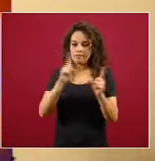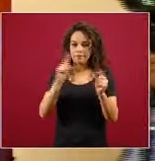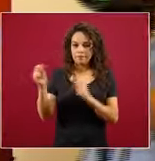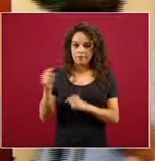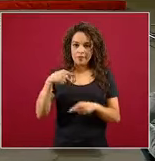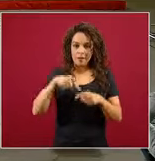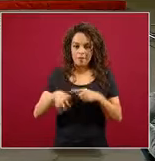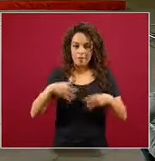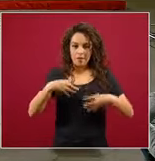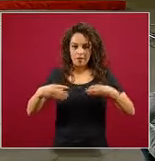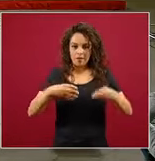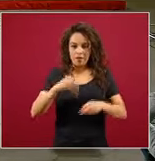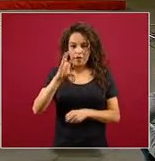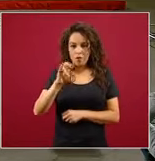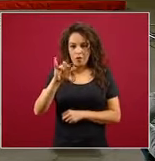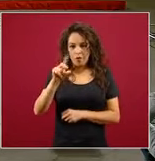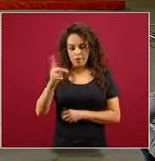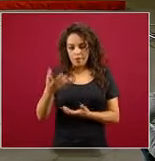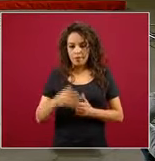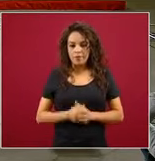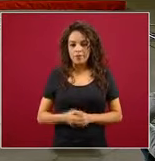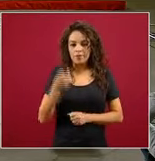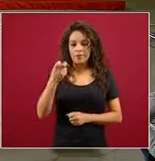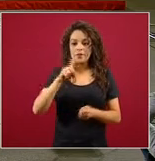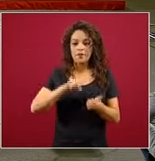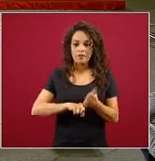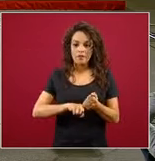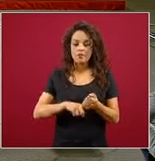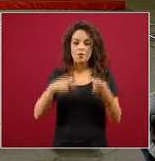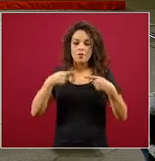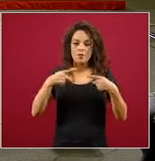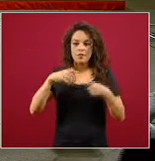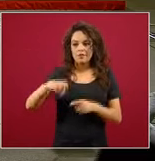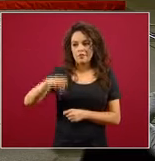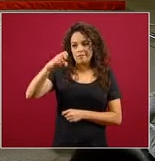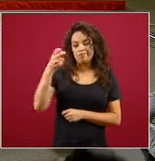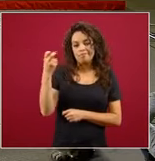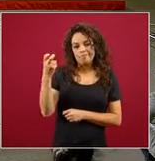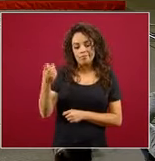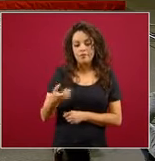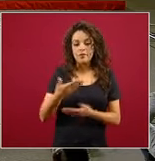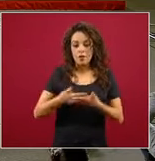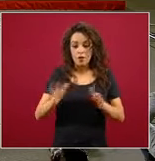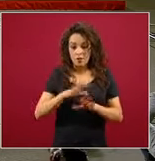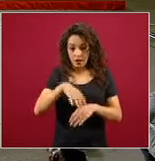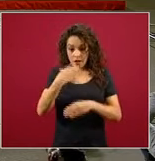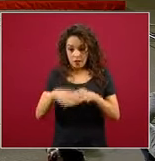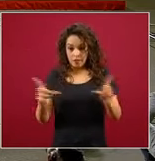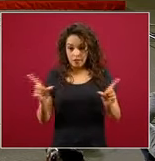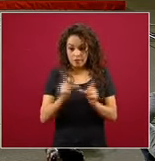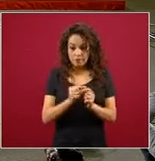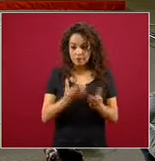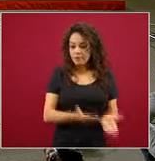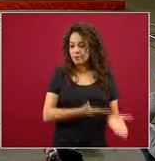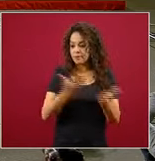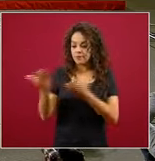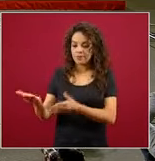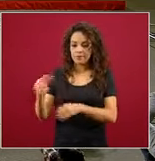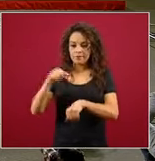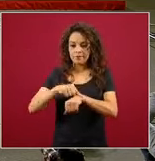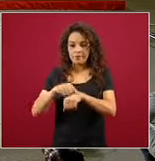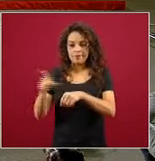edad, para que podamos pasar al componente temático, donde le doy la palabra al doctor Ruy López Ridaura para que nos introduzca el